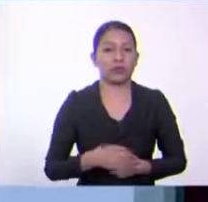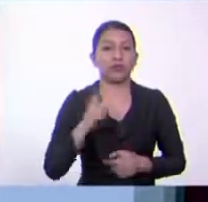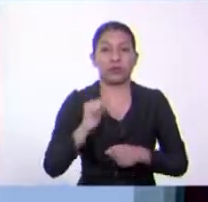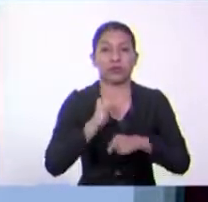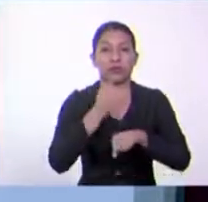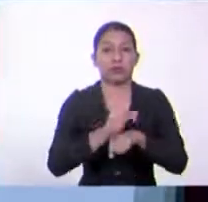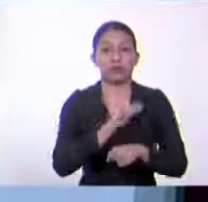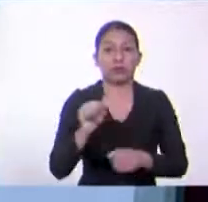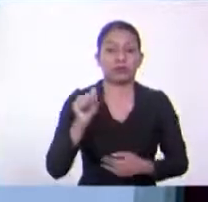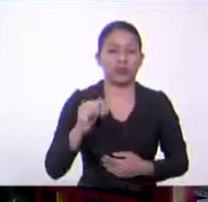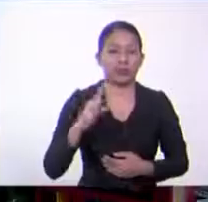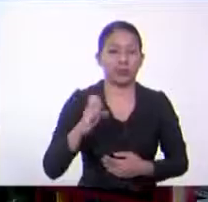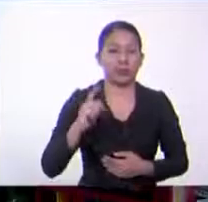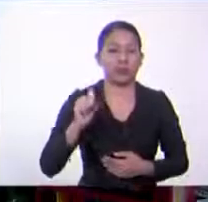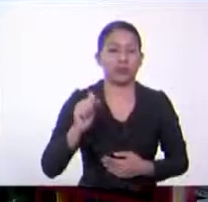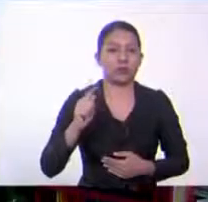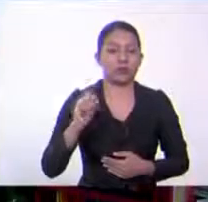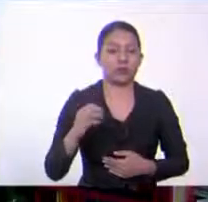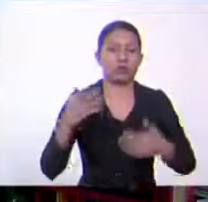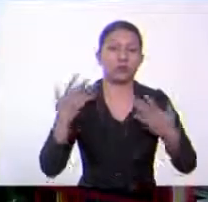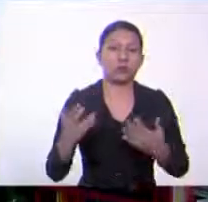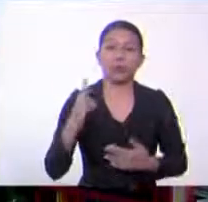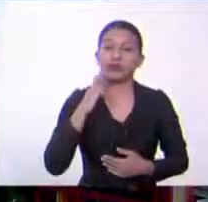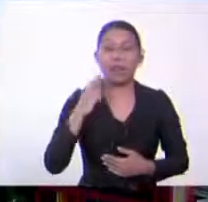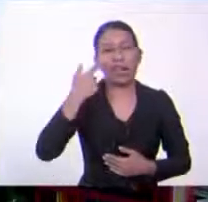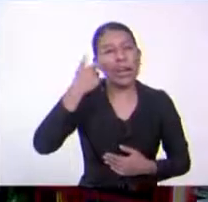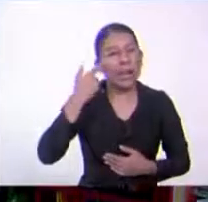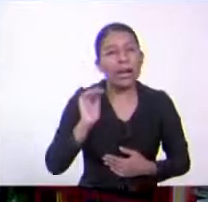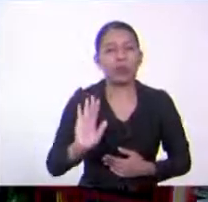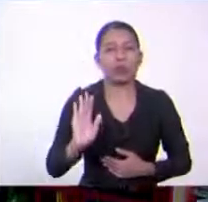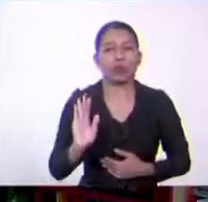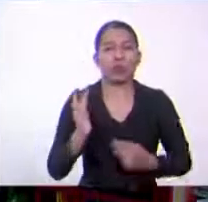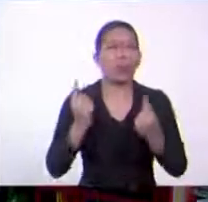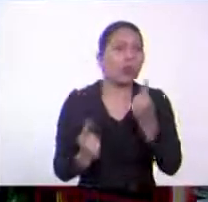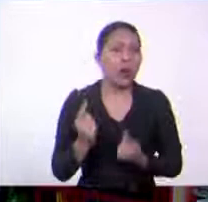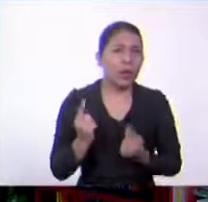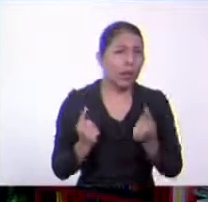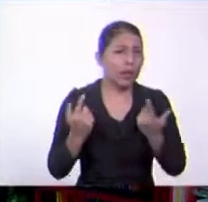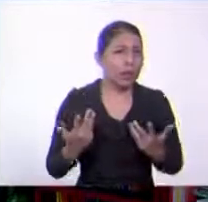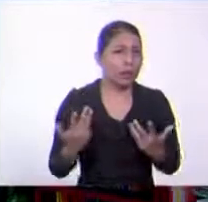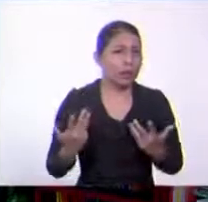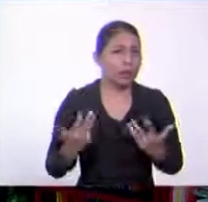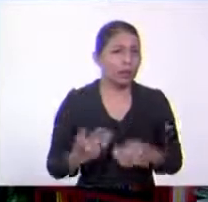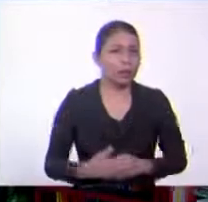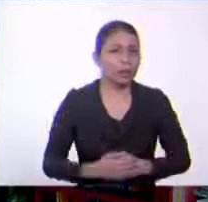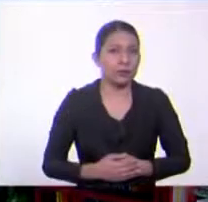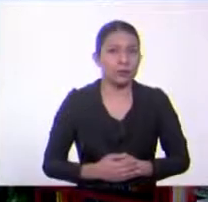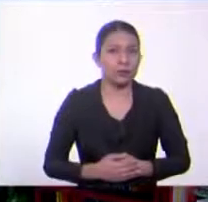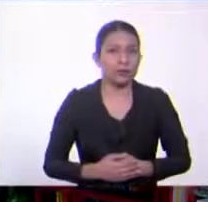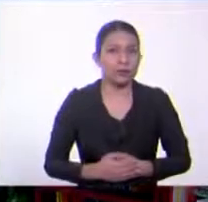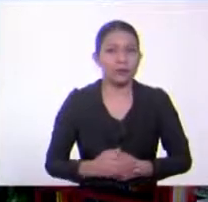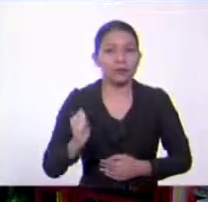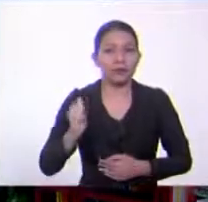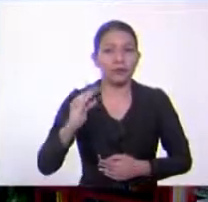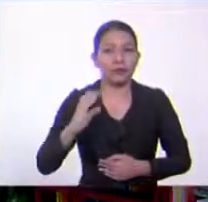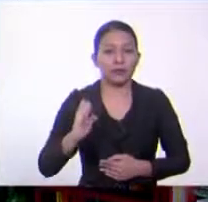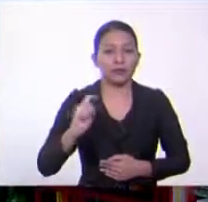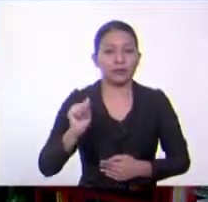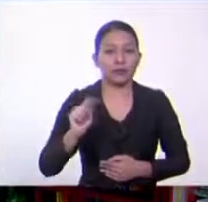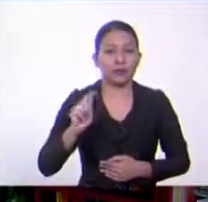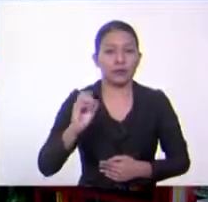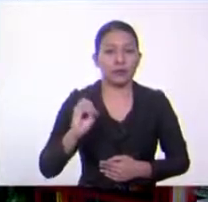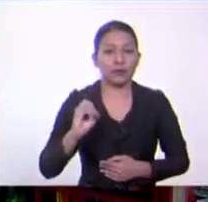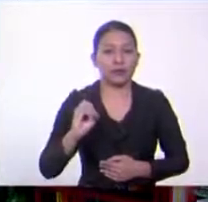acetato. Por tanto, tenemos un ejemplo en el cual tenemos el acetato,